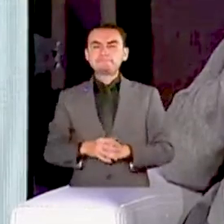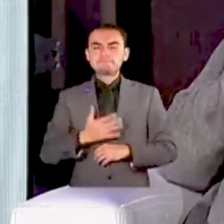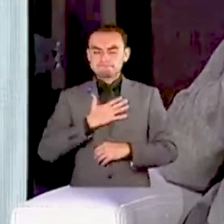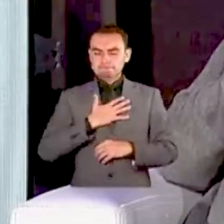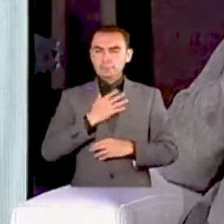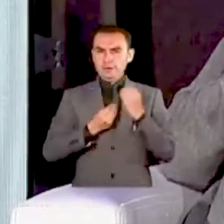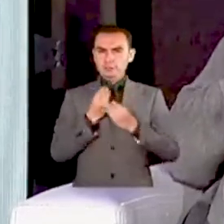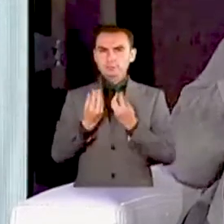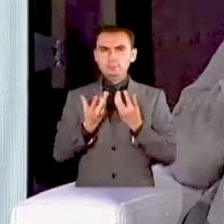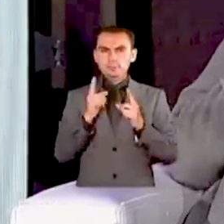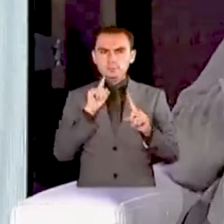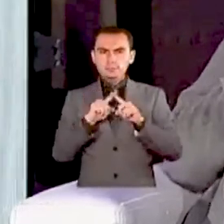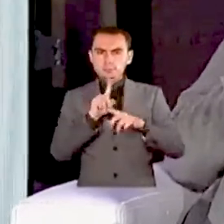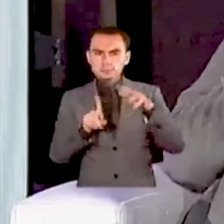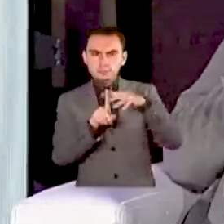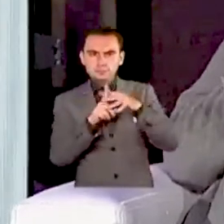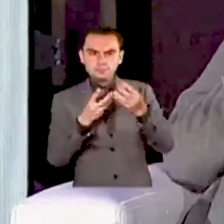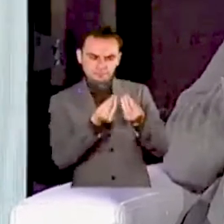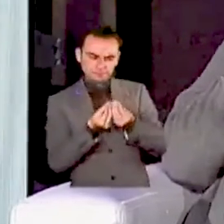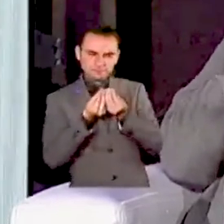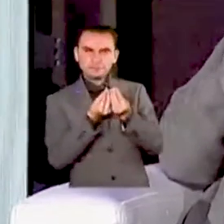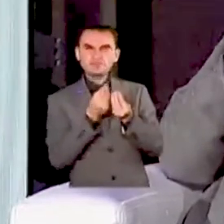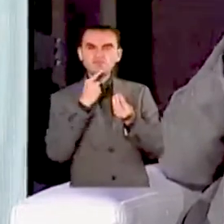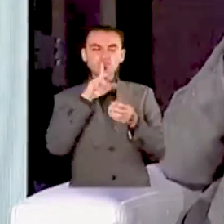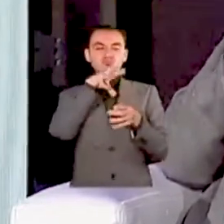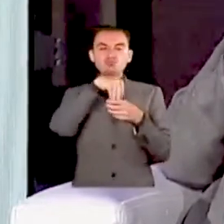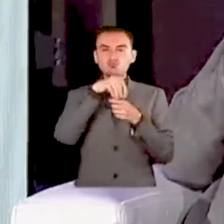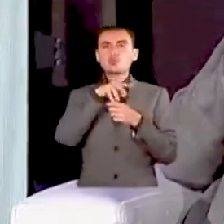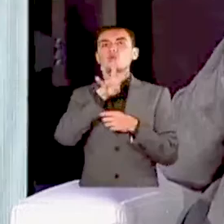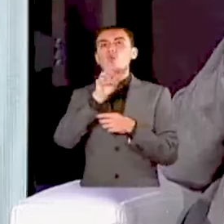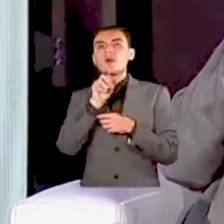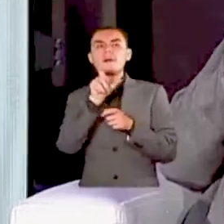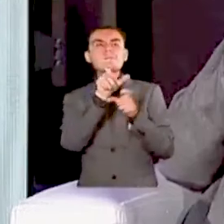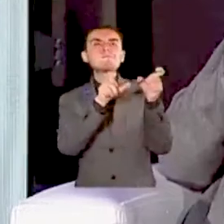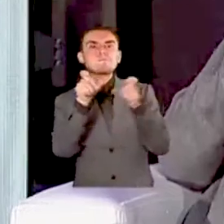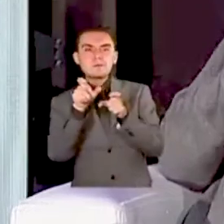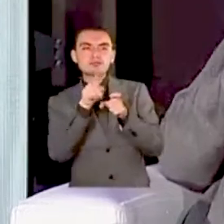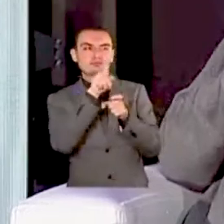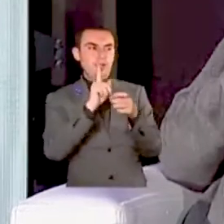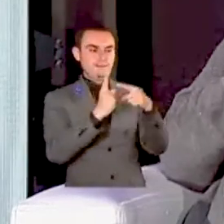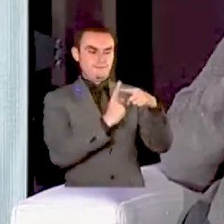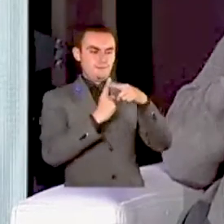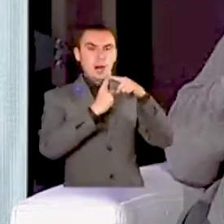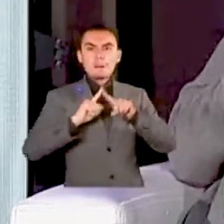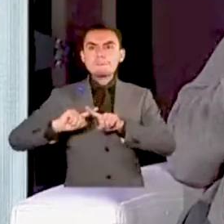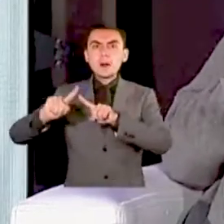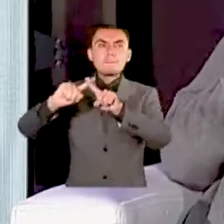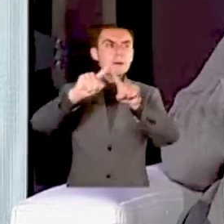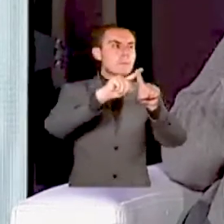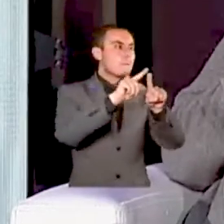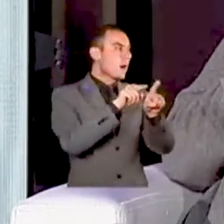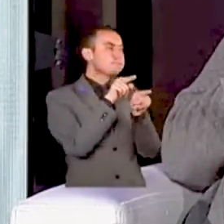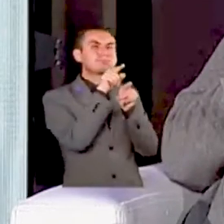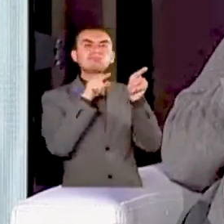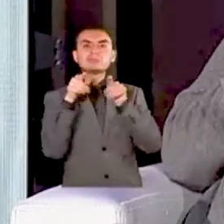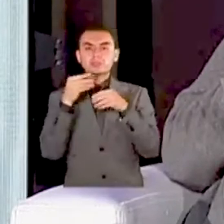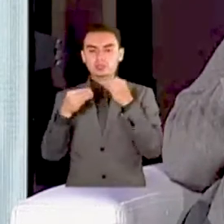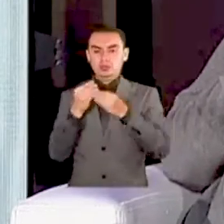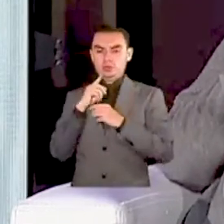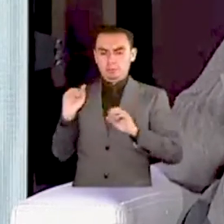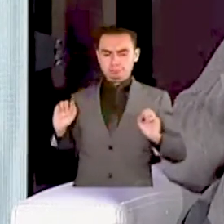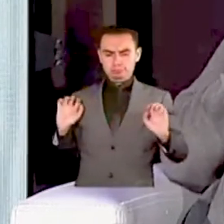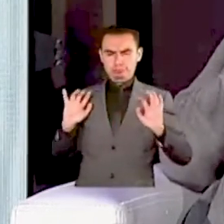creación de una comisión especial integrada por 40 funcionarios de distintas procuradurías delegadas que se desplazaron hacia los